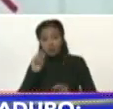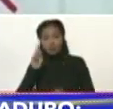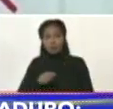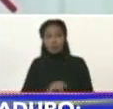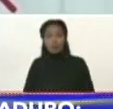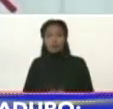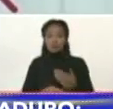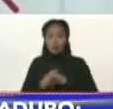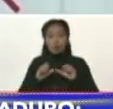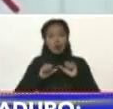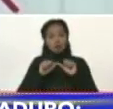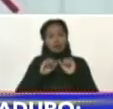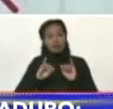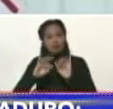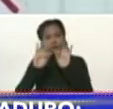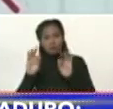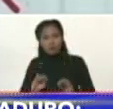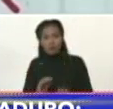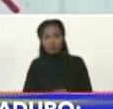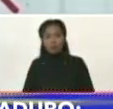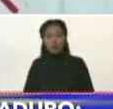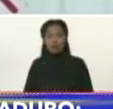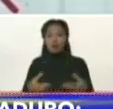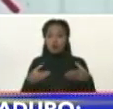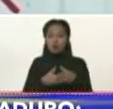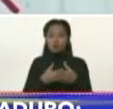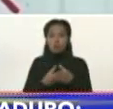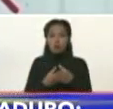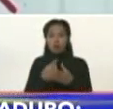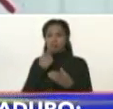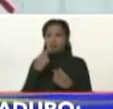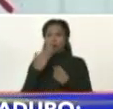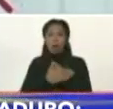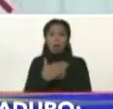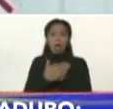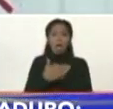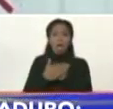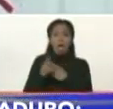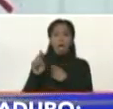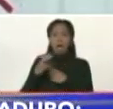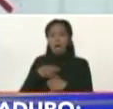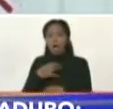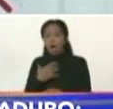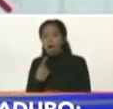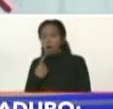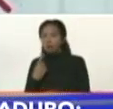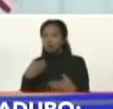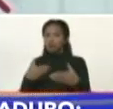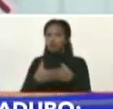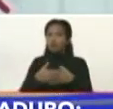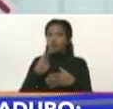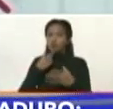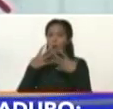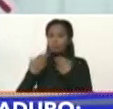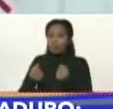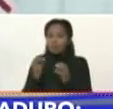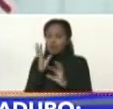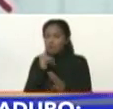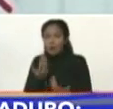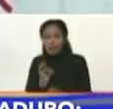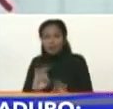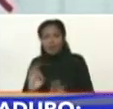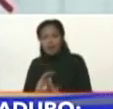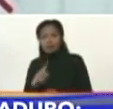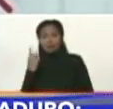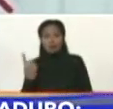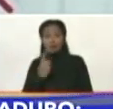Y vamos a seguir. Las oligarquías que nos subestiman, las oligarquías que no pueden entender que